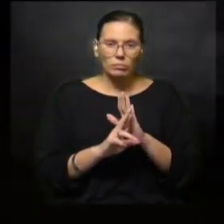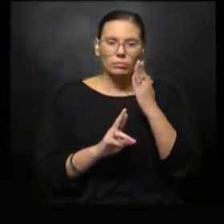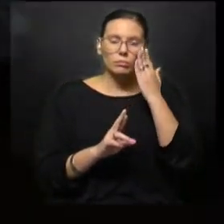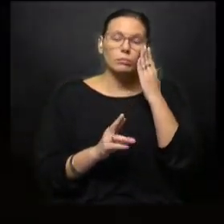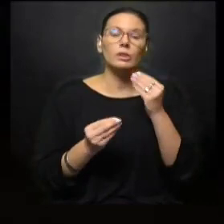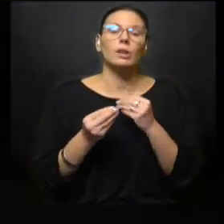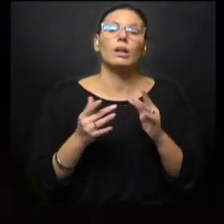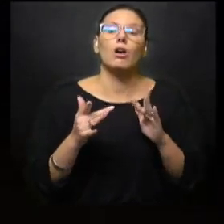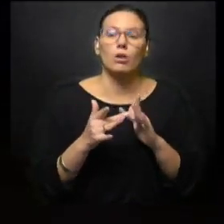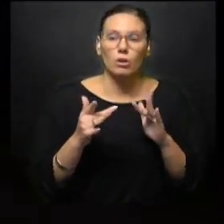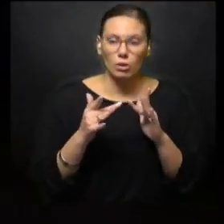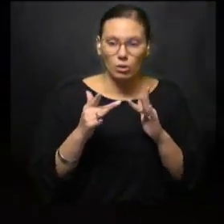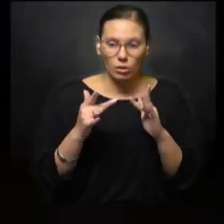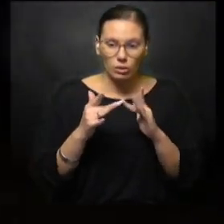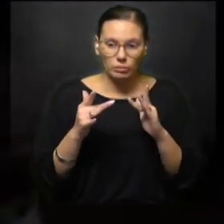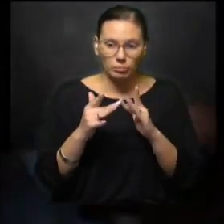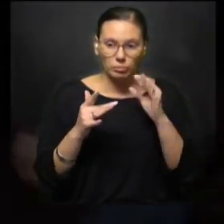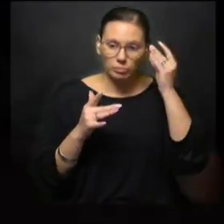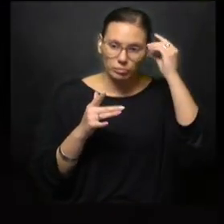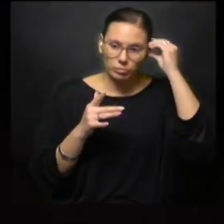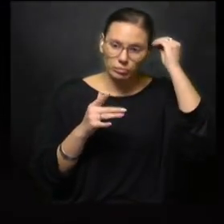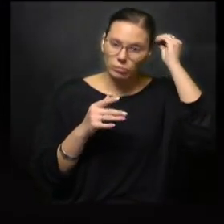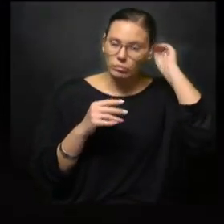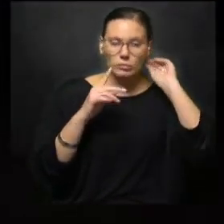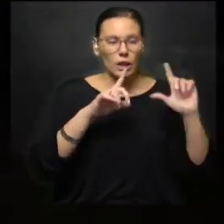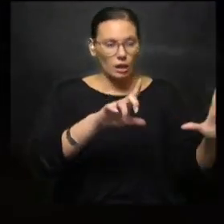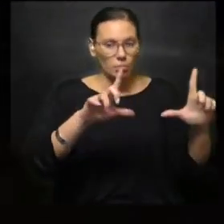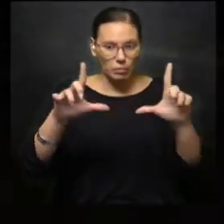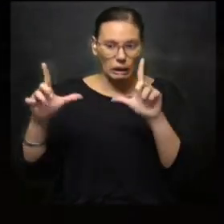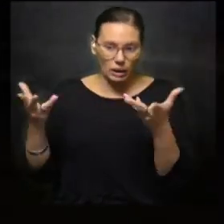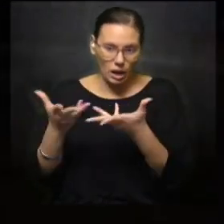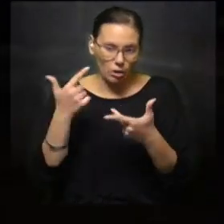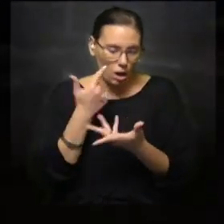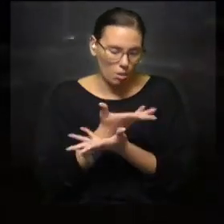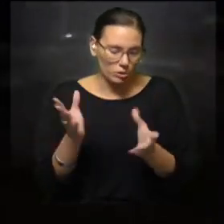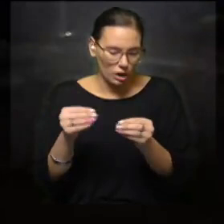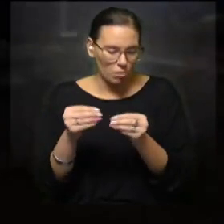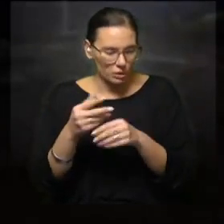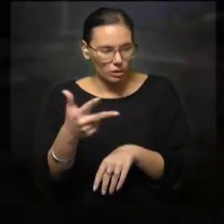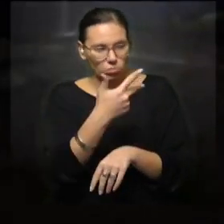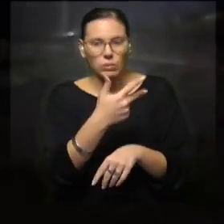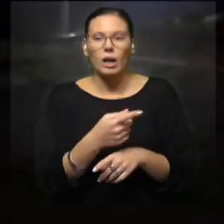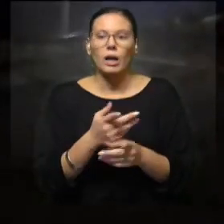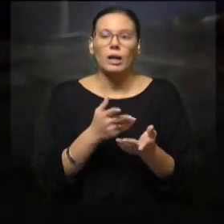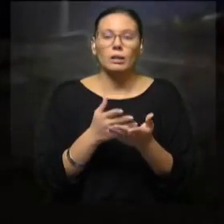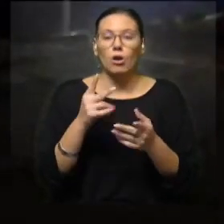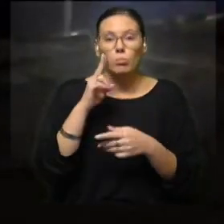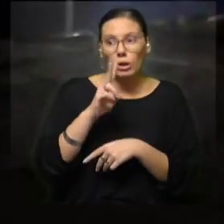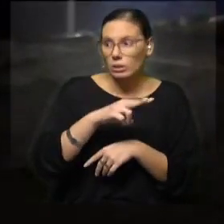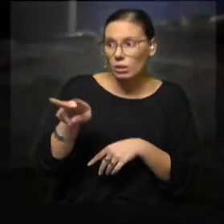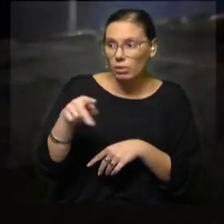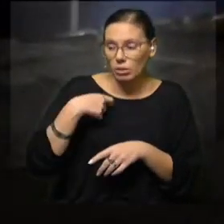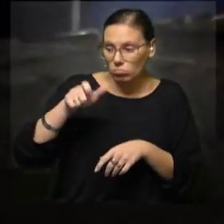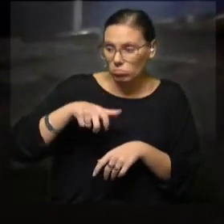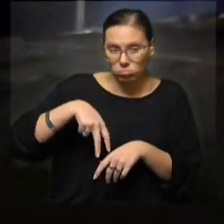¿cuál es esa cercanía que esperan? Porque tal, al estar las imágenes que ahora en un momentito va a mostrar mi compañero, están como en la pasada, entonces